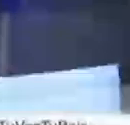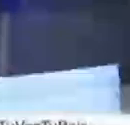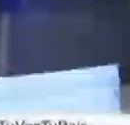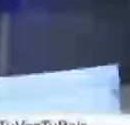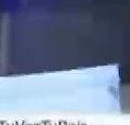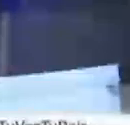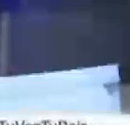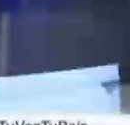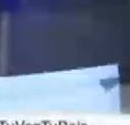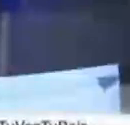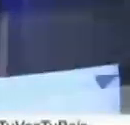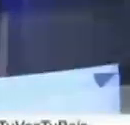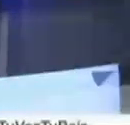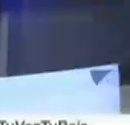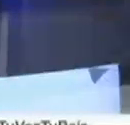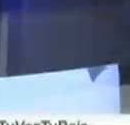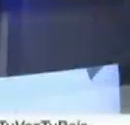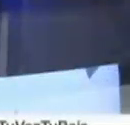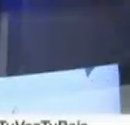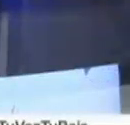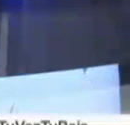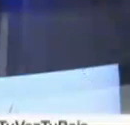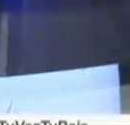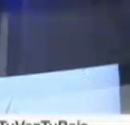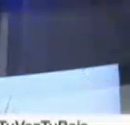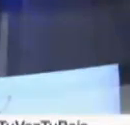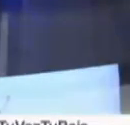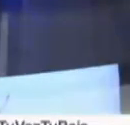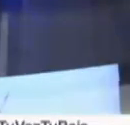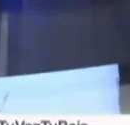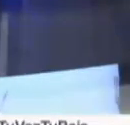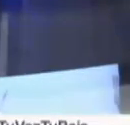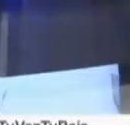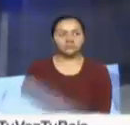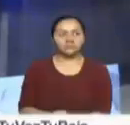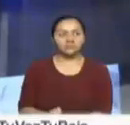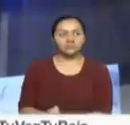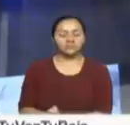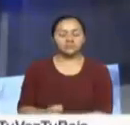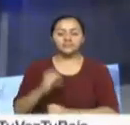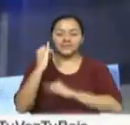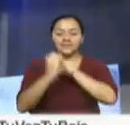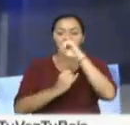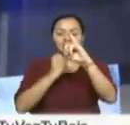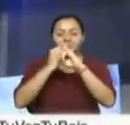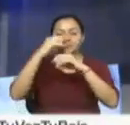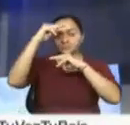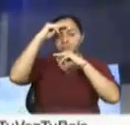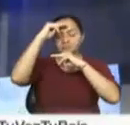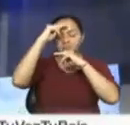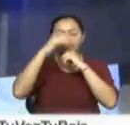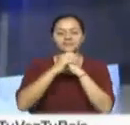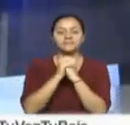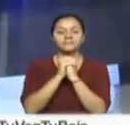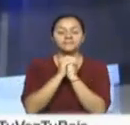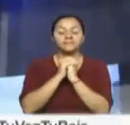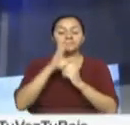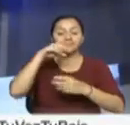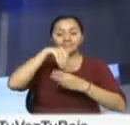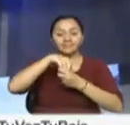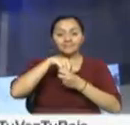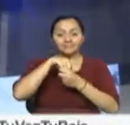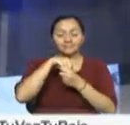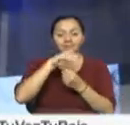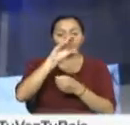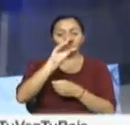Tres horas con 23 minutos, revisamos la información del mundo. En Sudáfrica se reúne el Parlamento Africano. En la cita se abordan temas